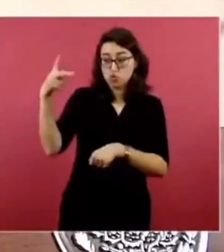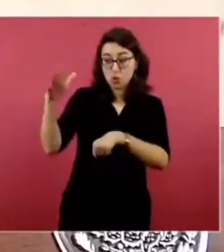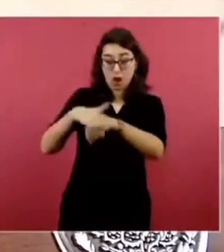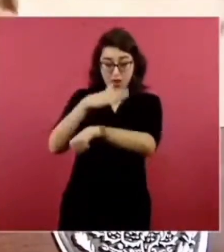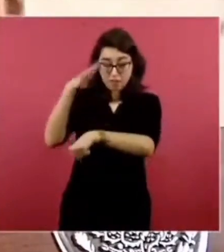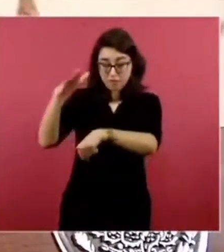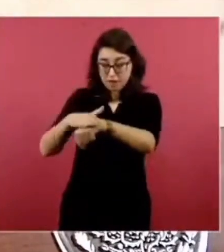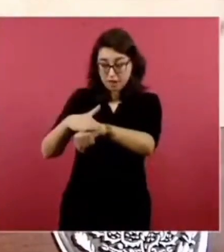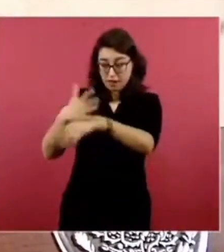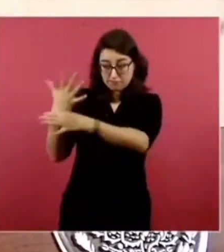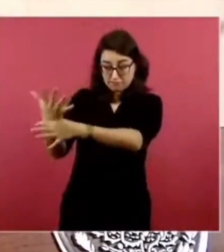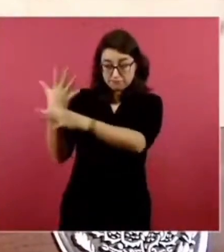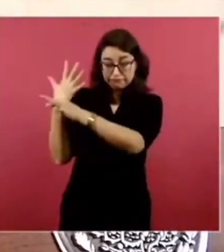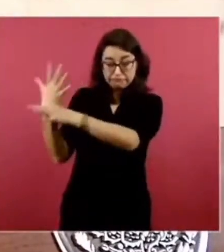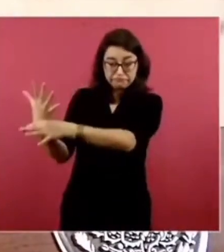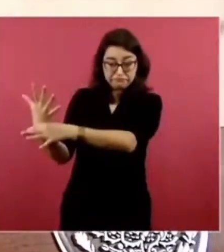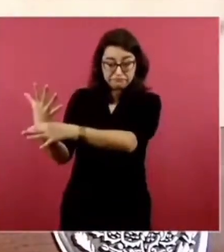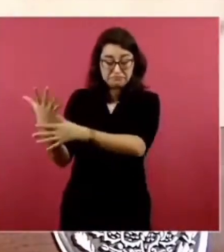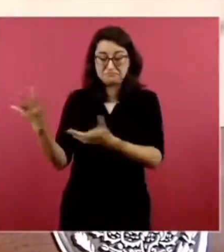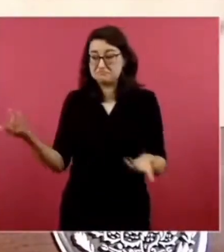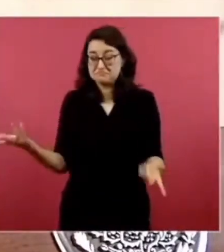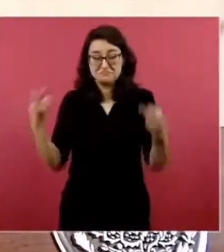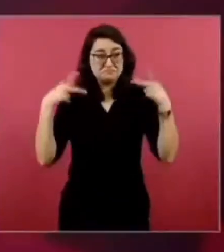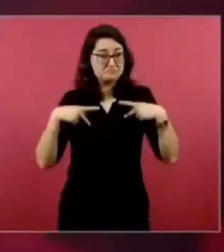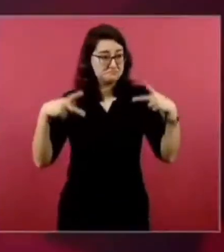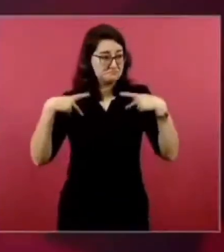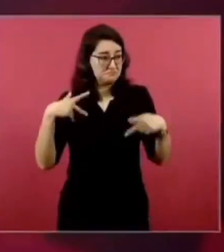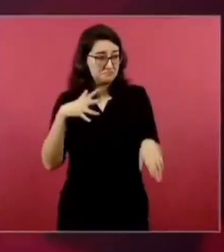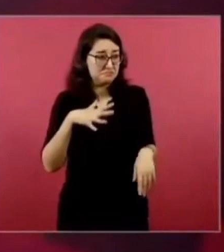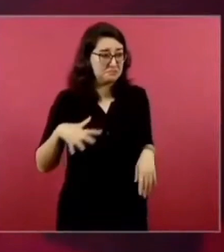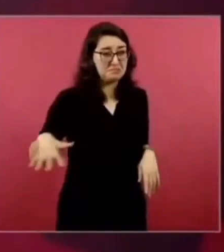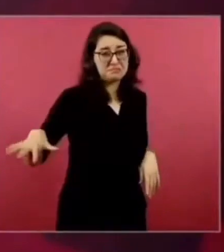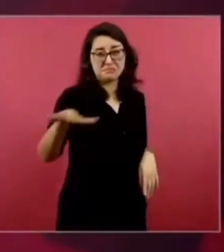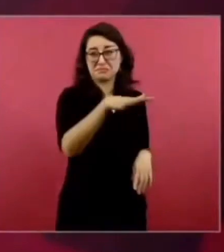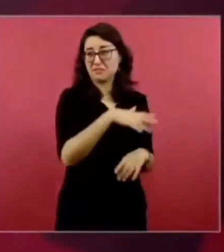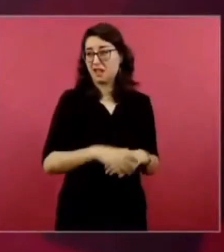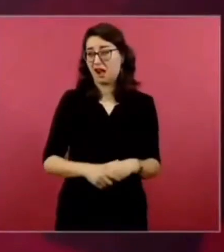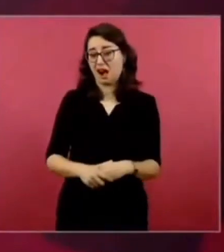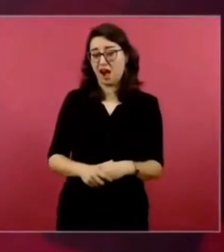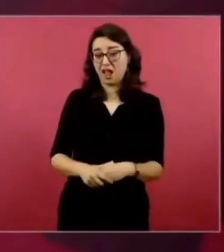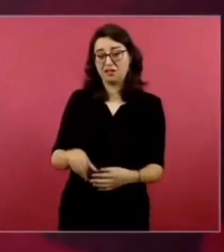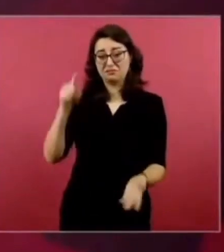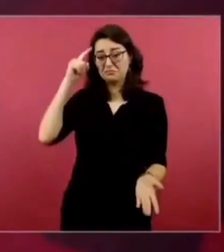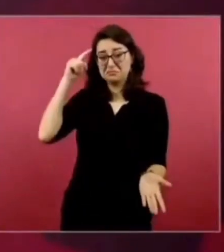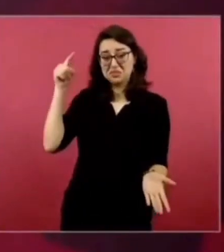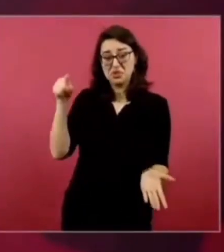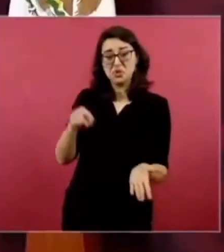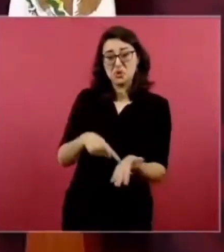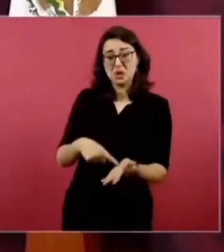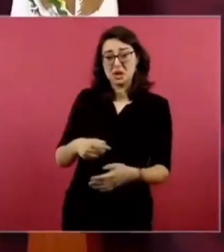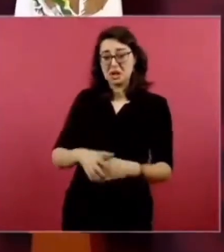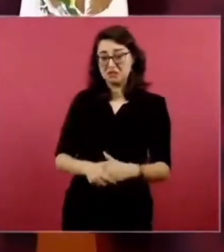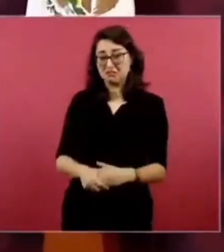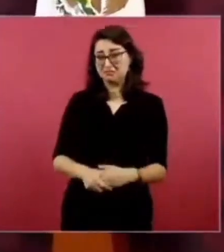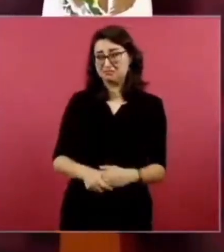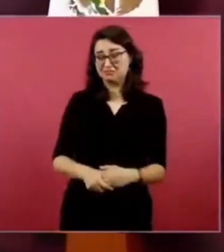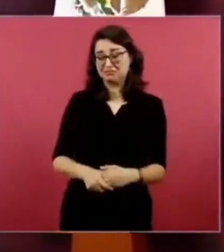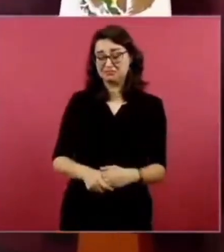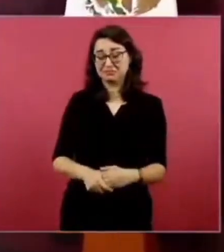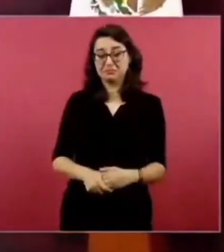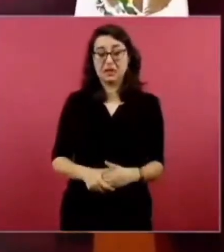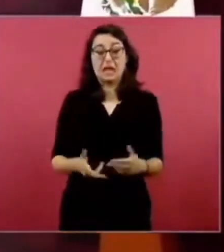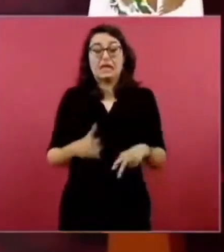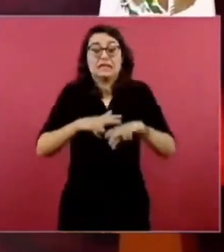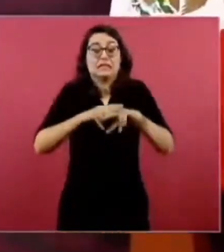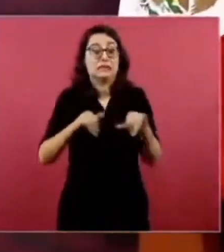porque a la gente lo que le importa, lo que le interesa, es que